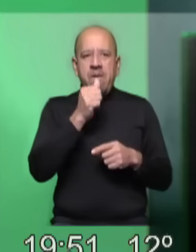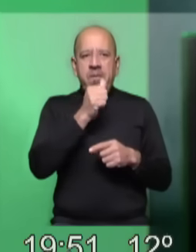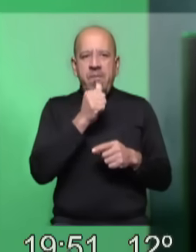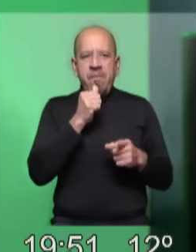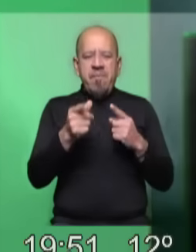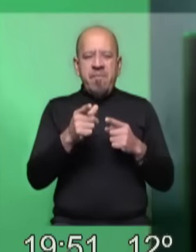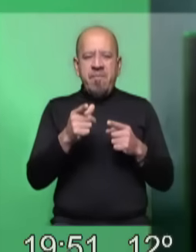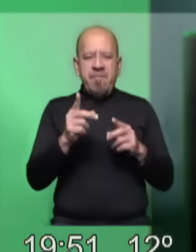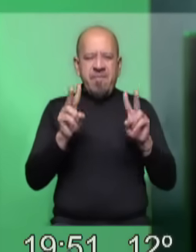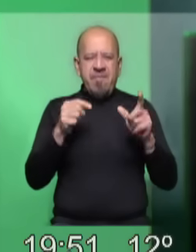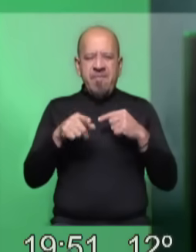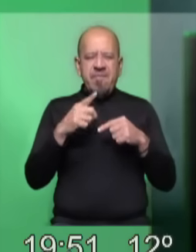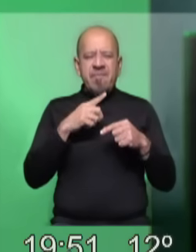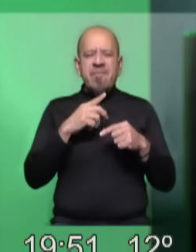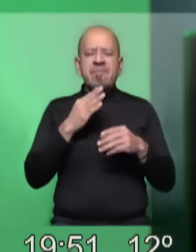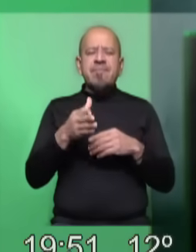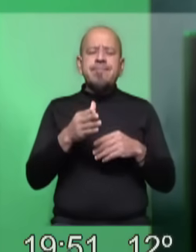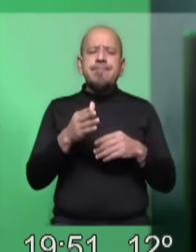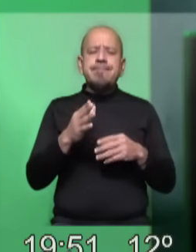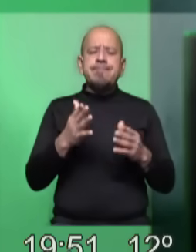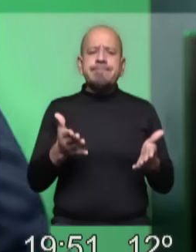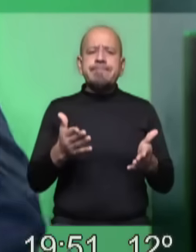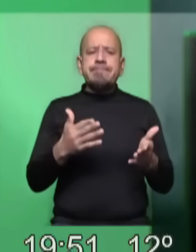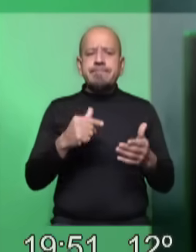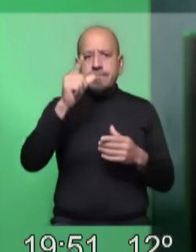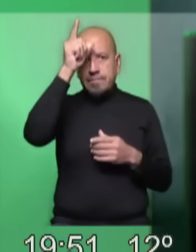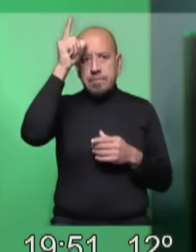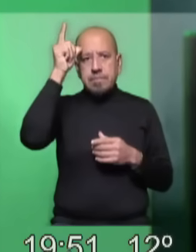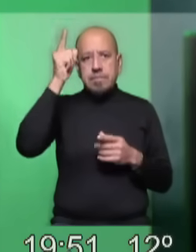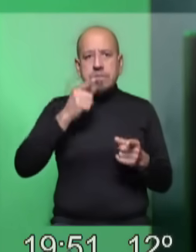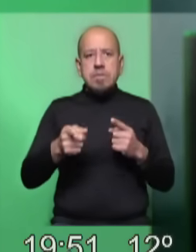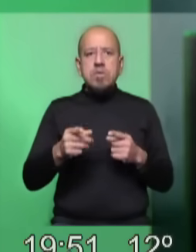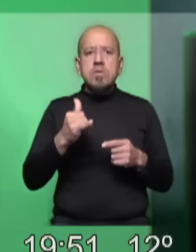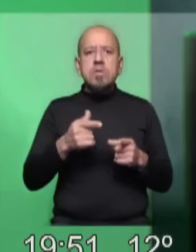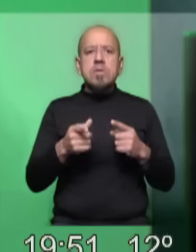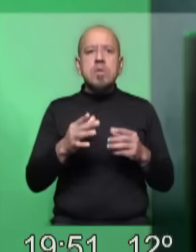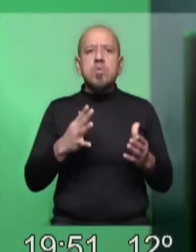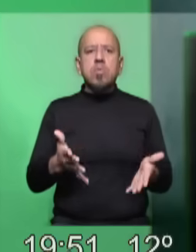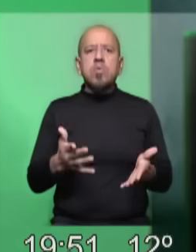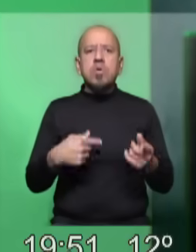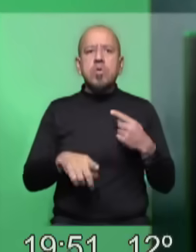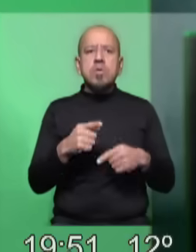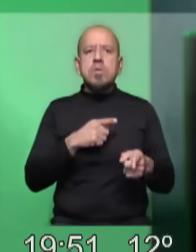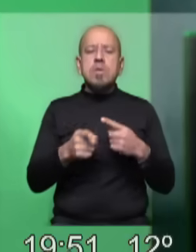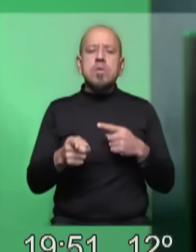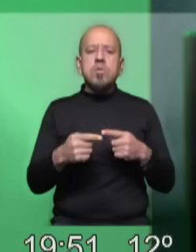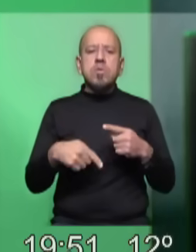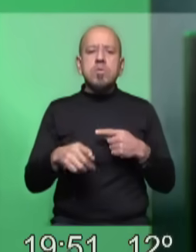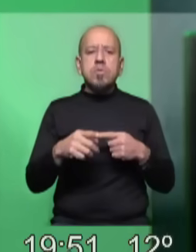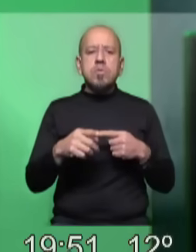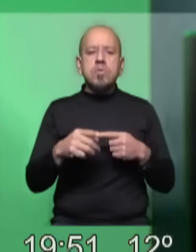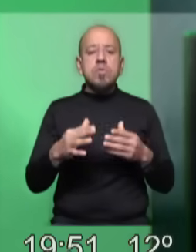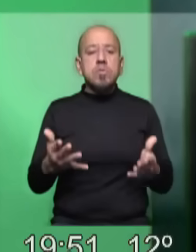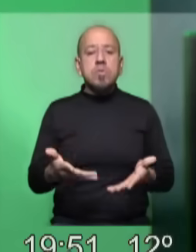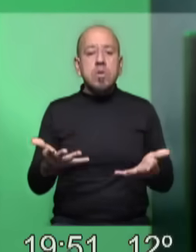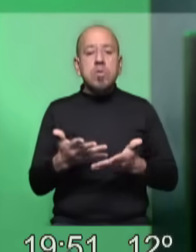señalamiento con respecto a la Asunción pública que debería ser la calle y en última instancia Cómo impacta esto directamente a la calle que viene por